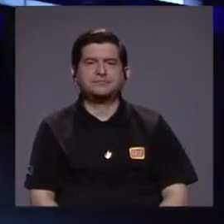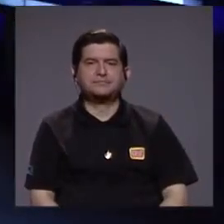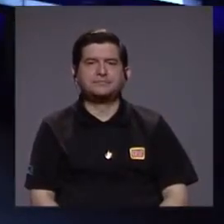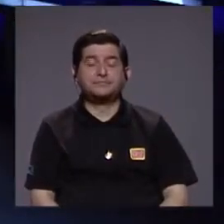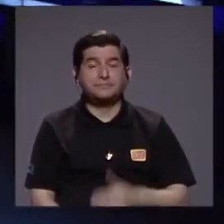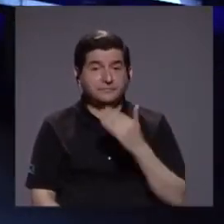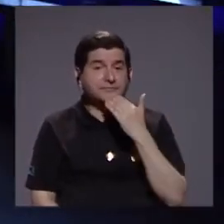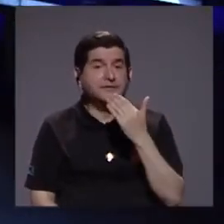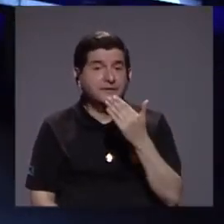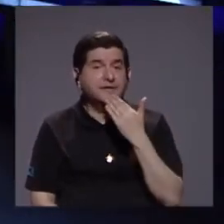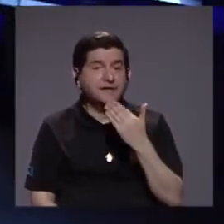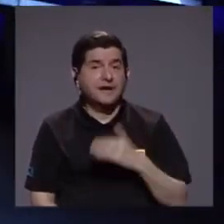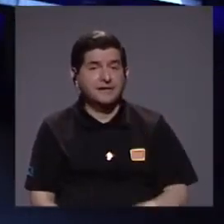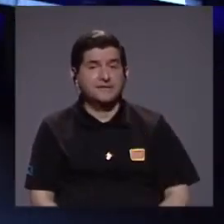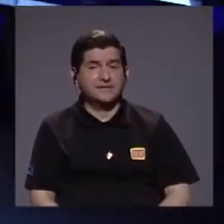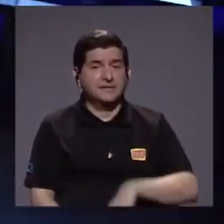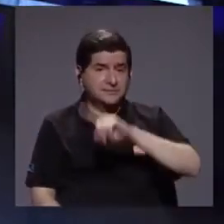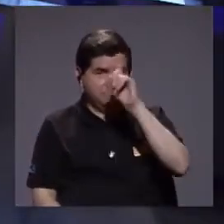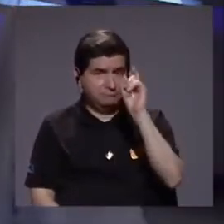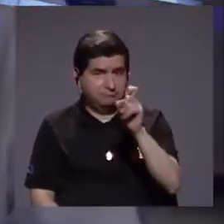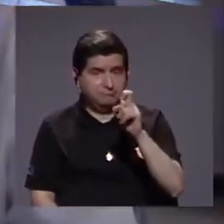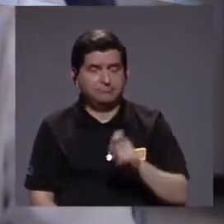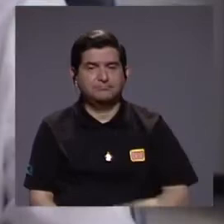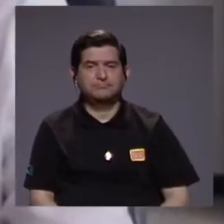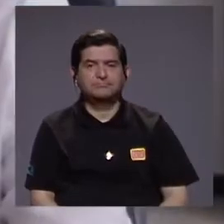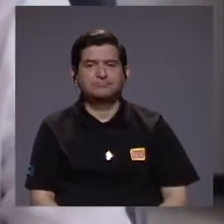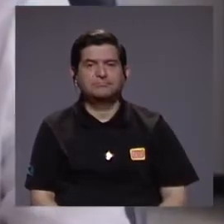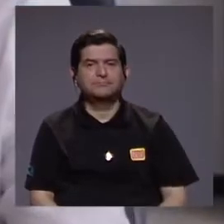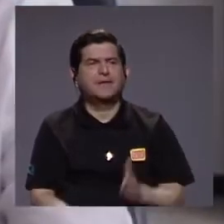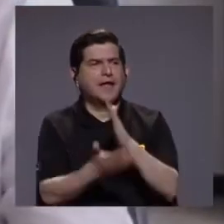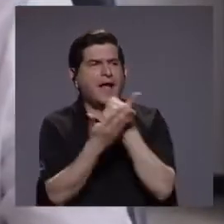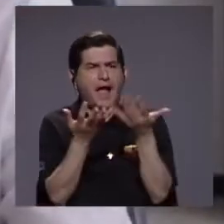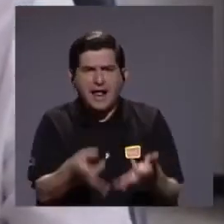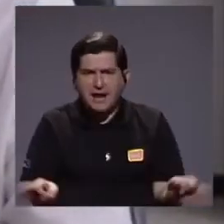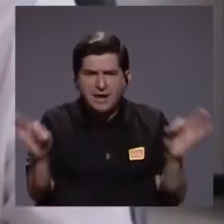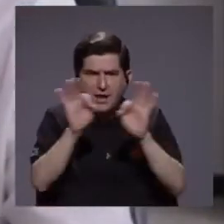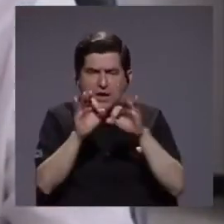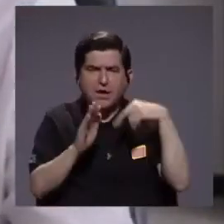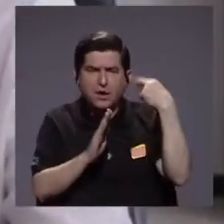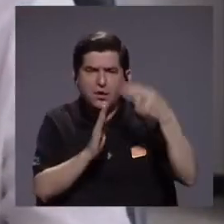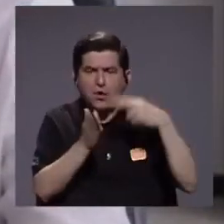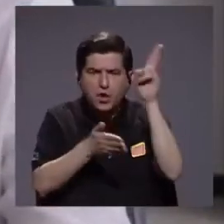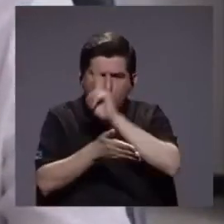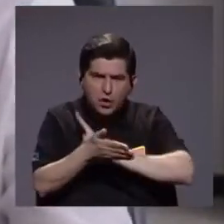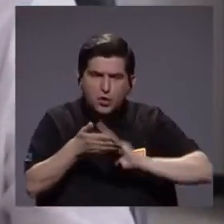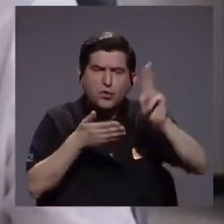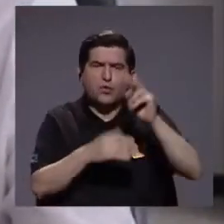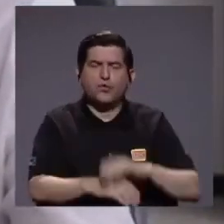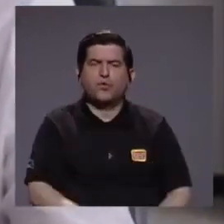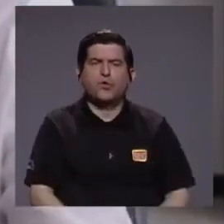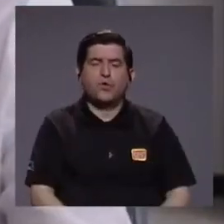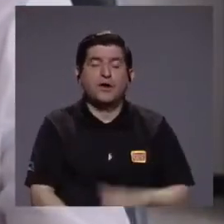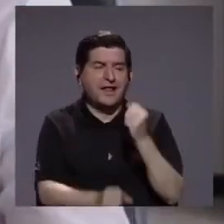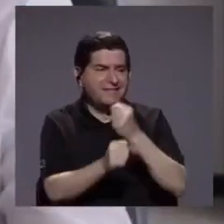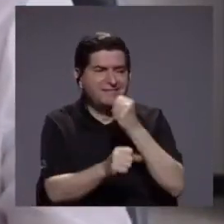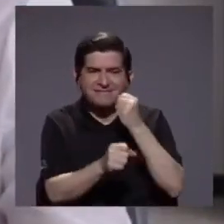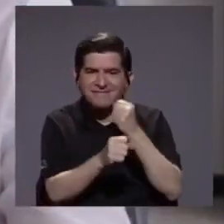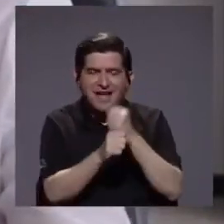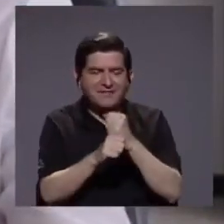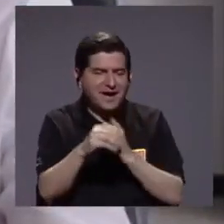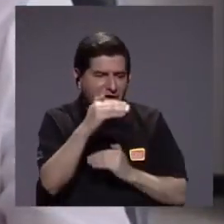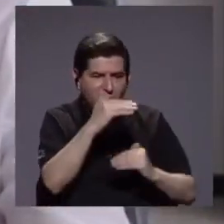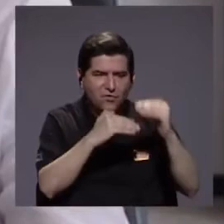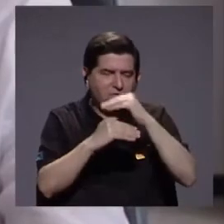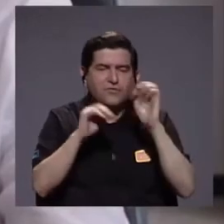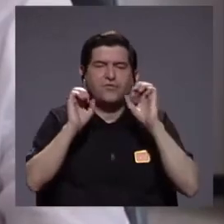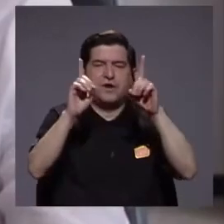Yesenia, muchísimas gracias por esa pregunta. Si algo es importante, nuestro papel como universidades es ese trabajo de la Facultad